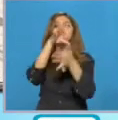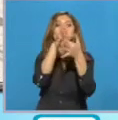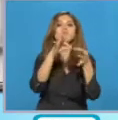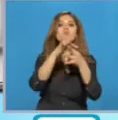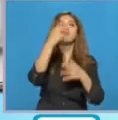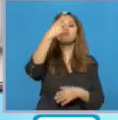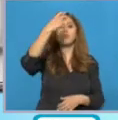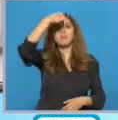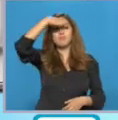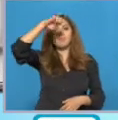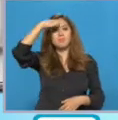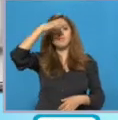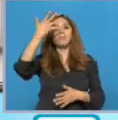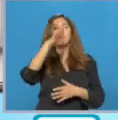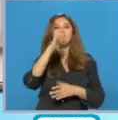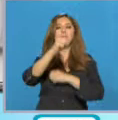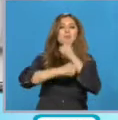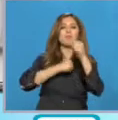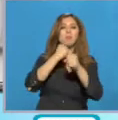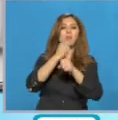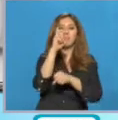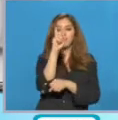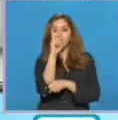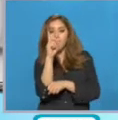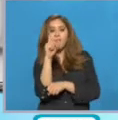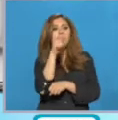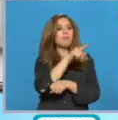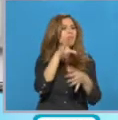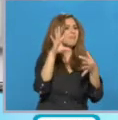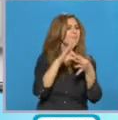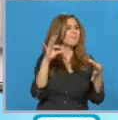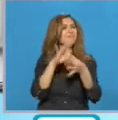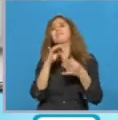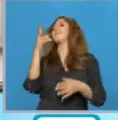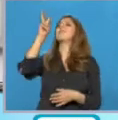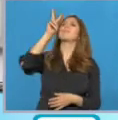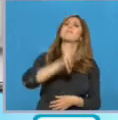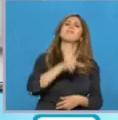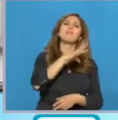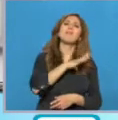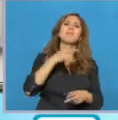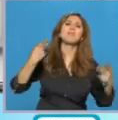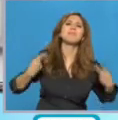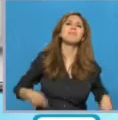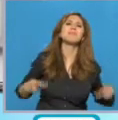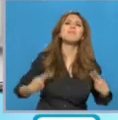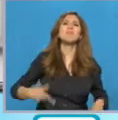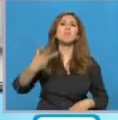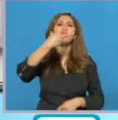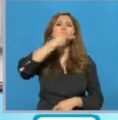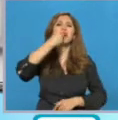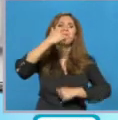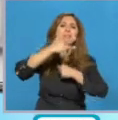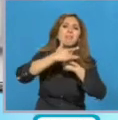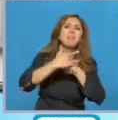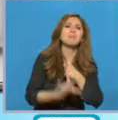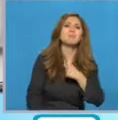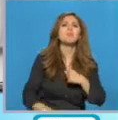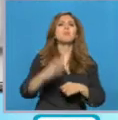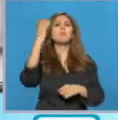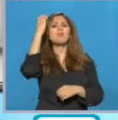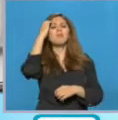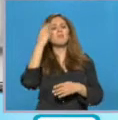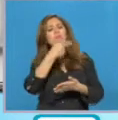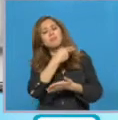lugar, no sé, ya fue como por los 30, que era una decadencia total, donde describe que había gente, que había hombres desnudos, acostados en el piso,